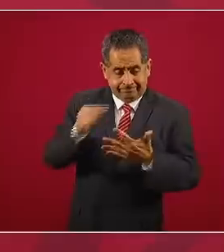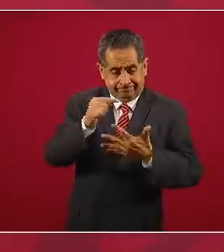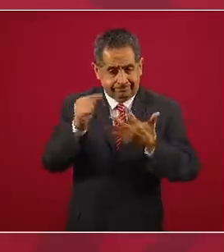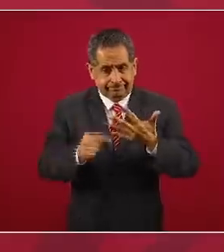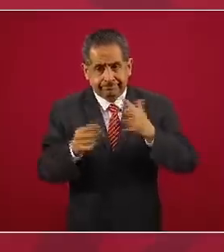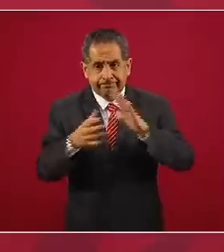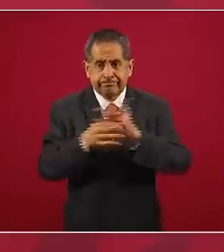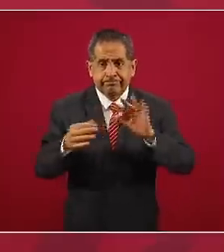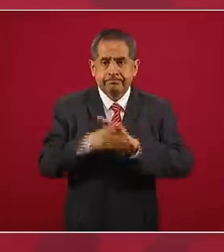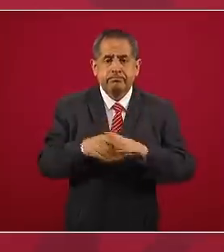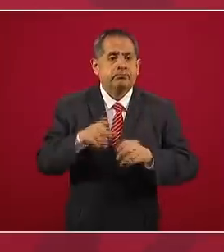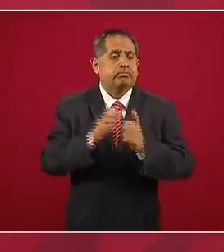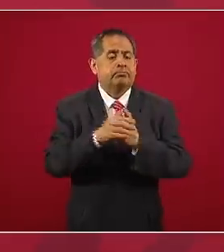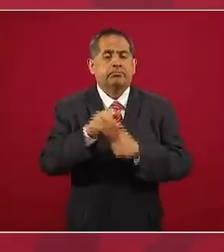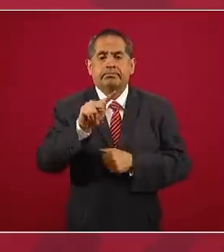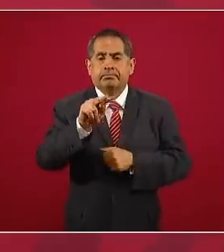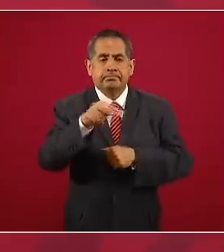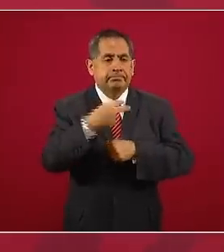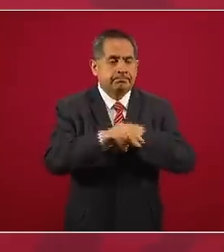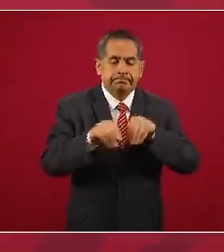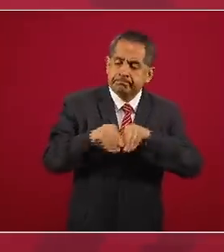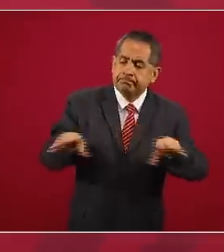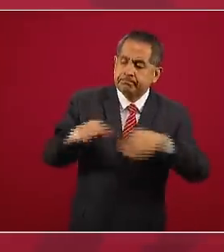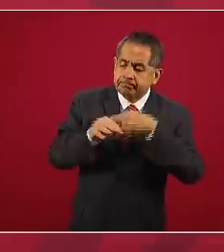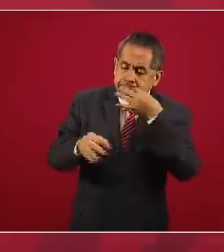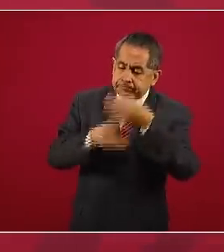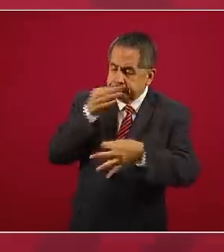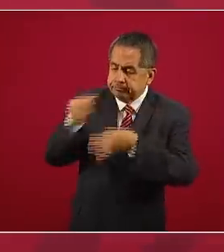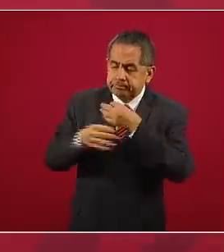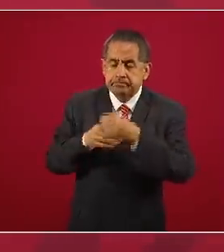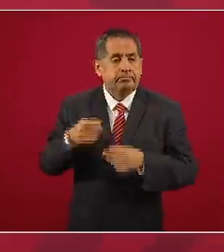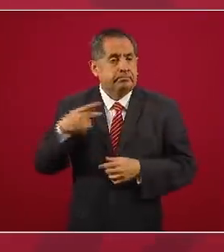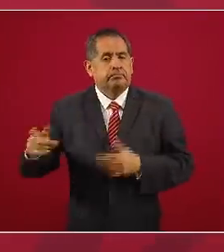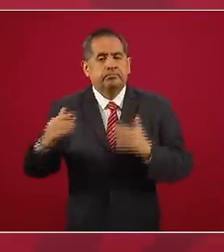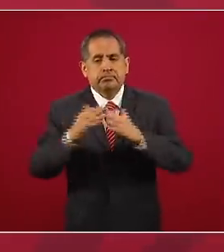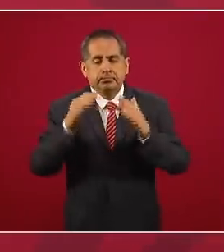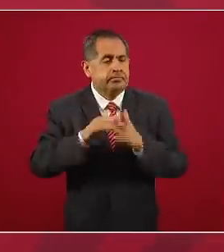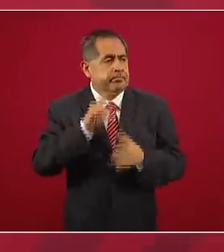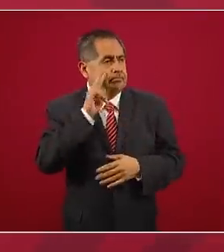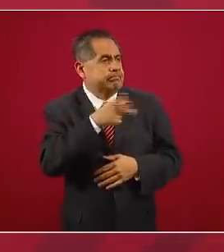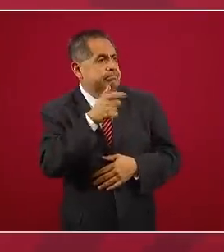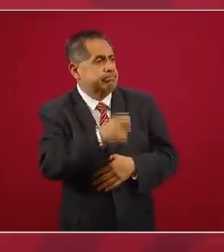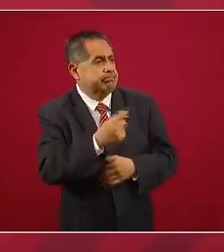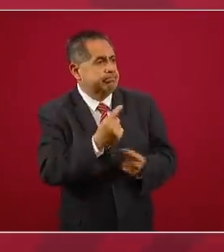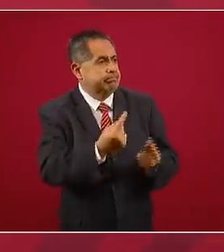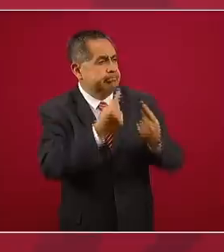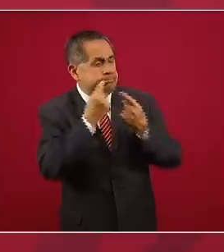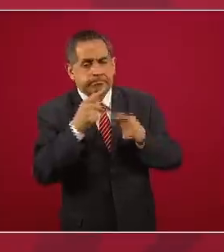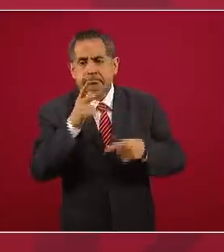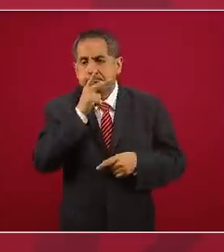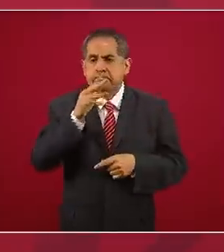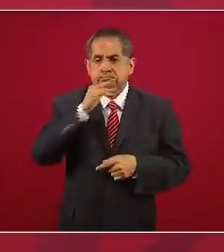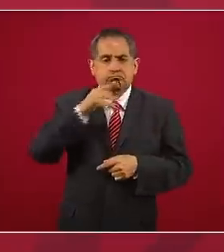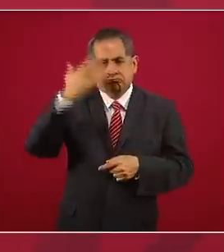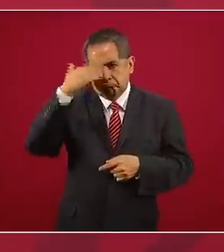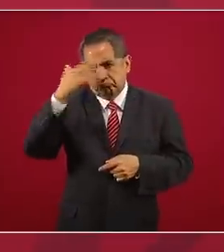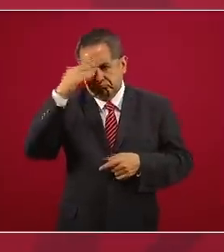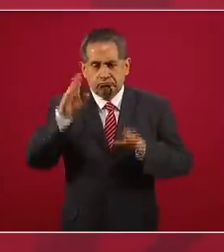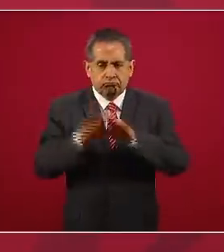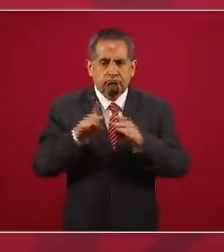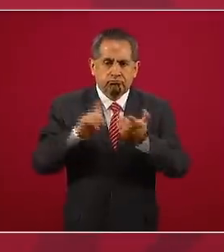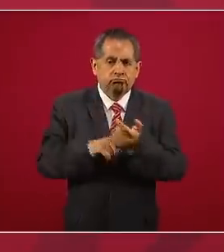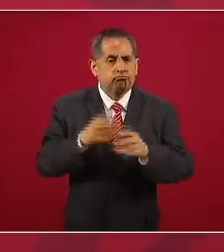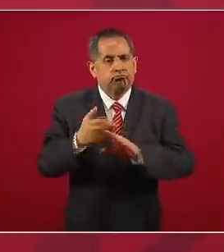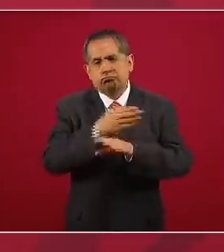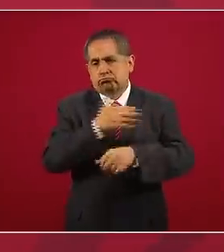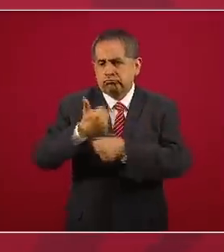contenidos de telerehabilitación de modo que ellos desde sus casas habiendo empoderado a sus papás a sus mamás a veces a los